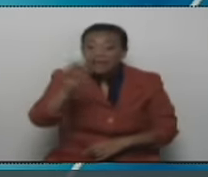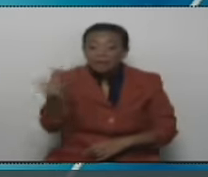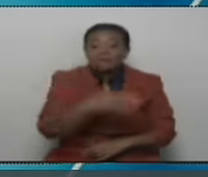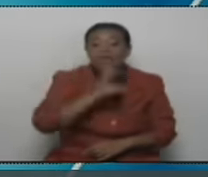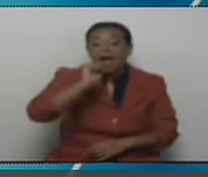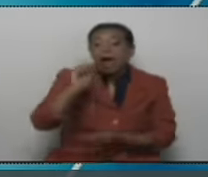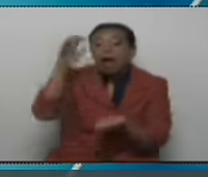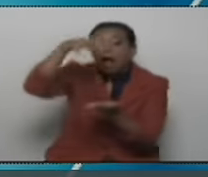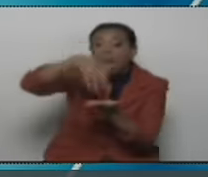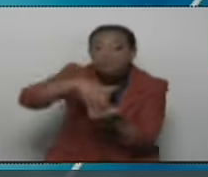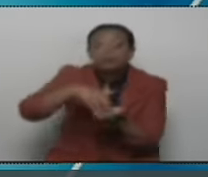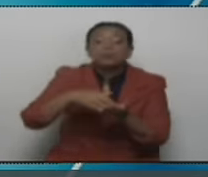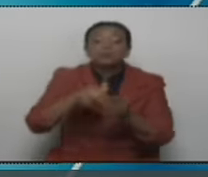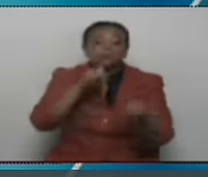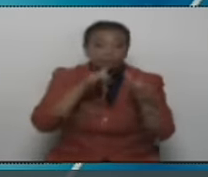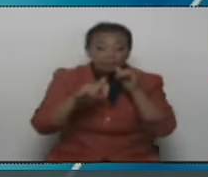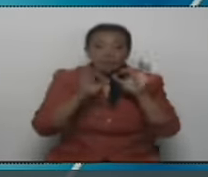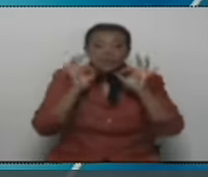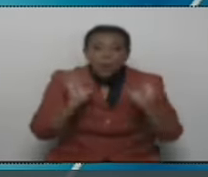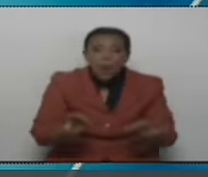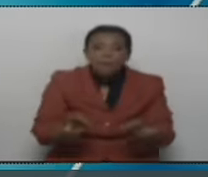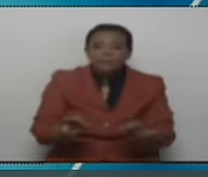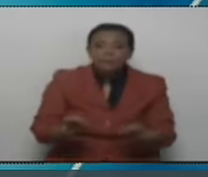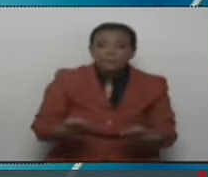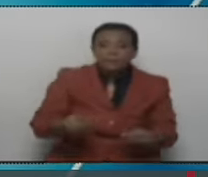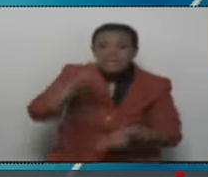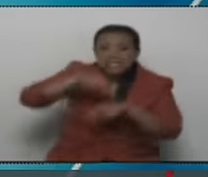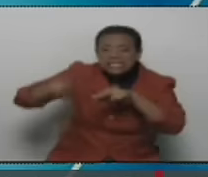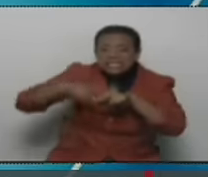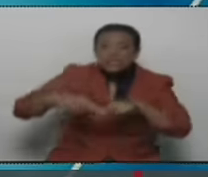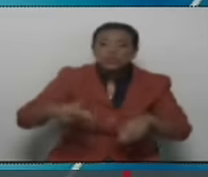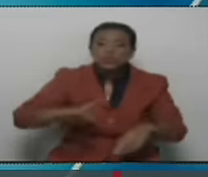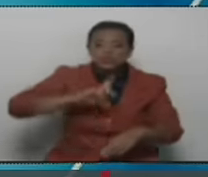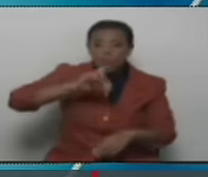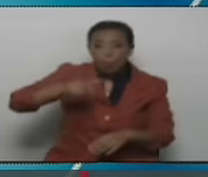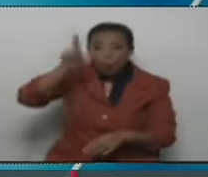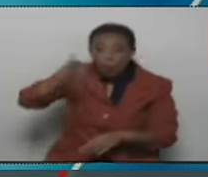Teníamos varias informaciones de que el niño Guerrero está en Venezuela,